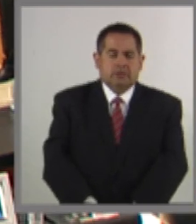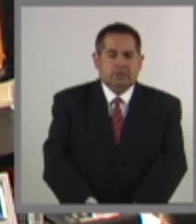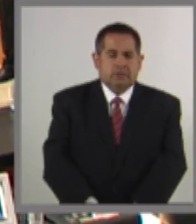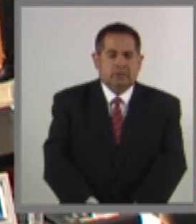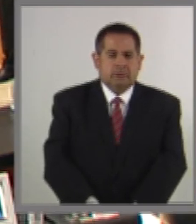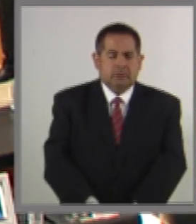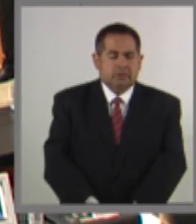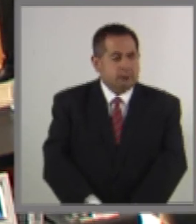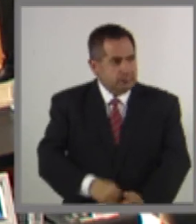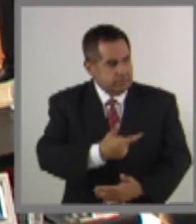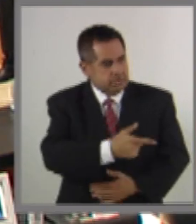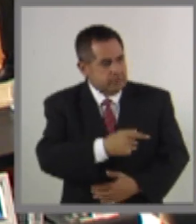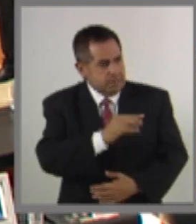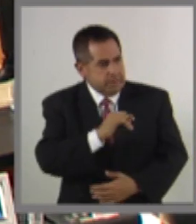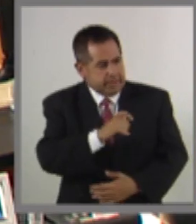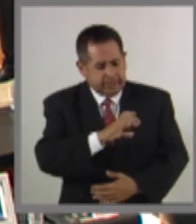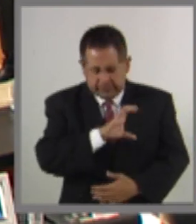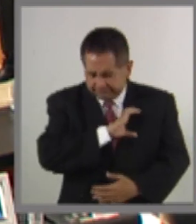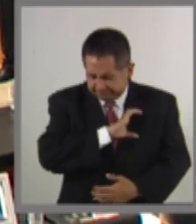querido Miguel,